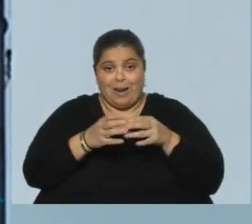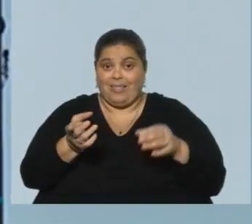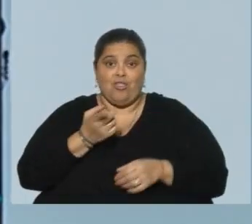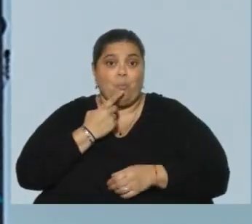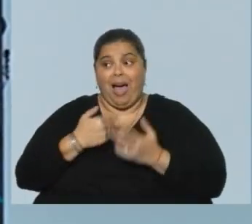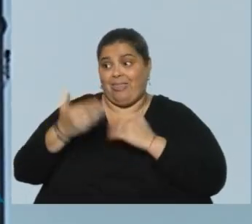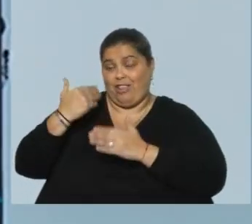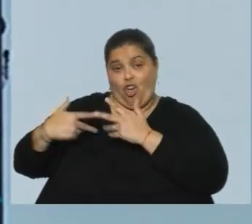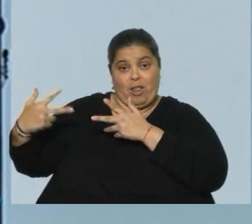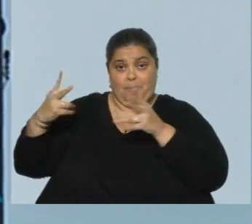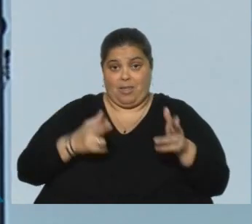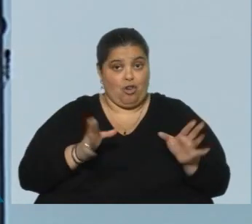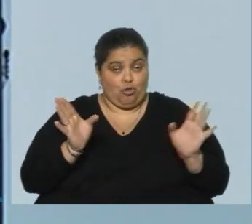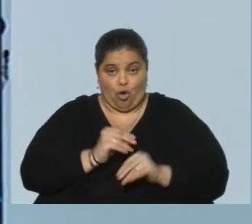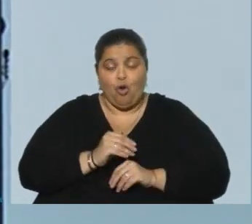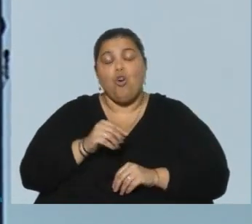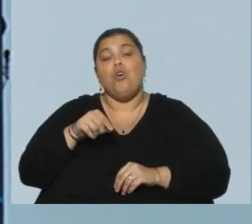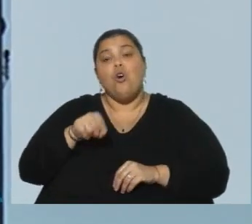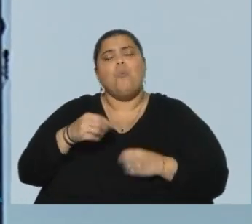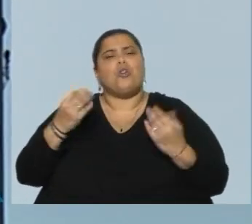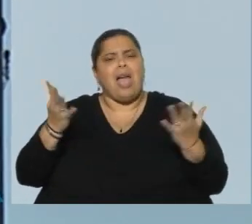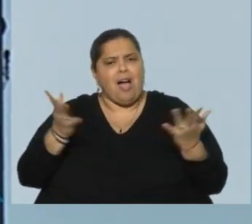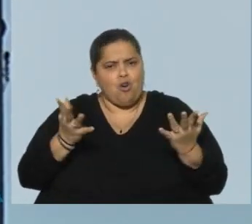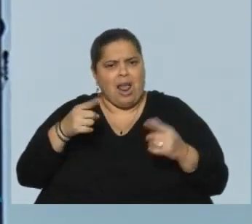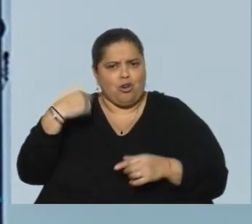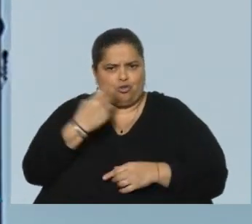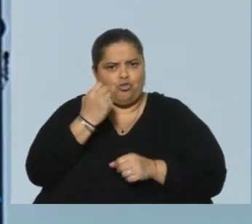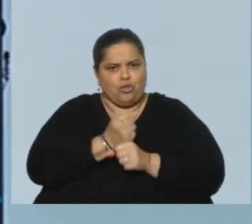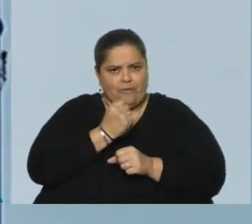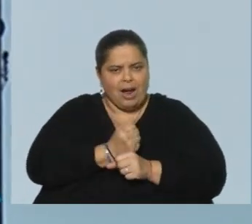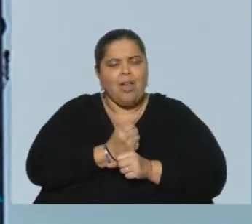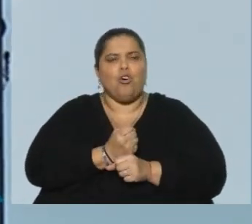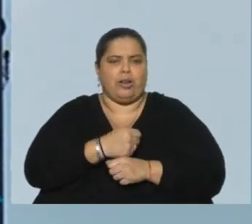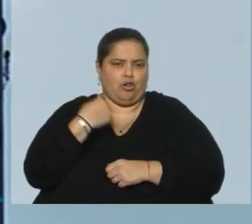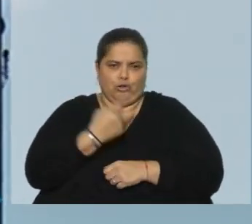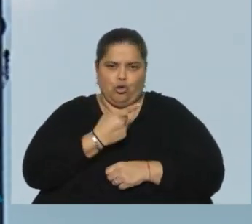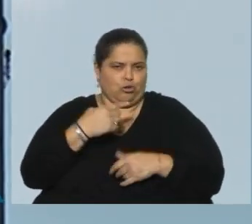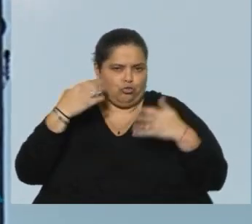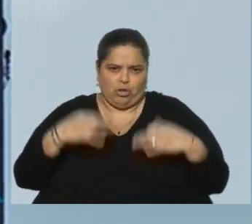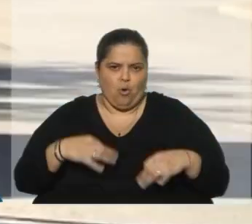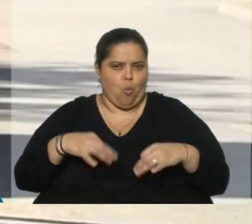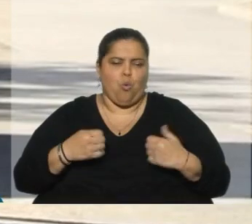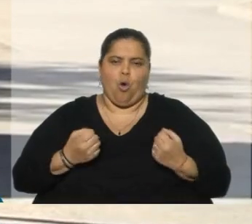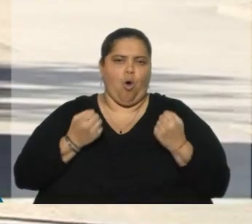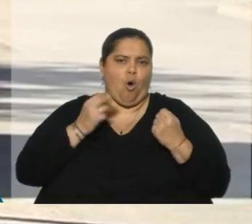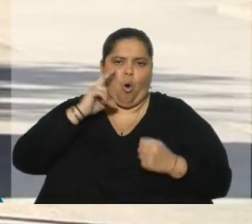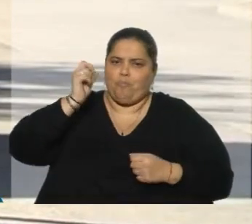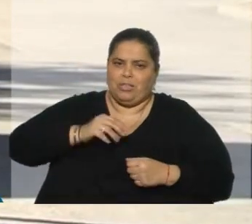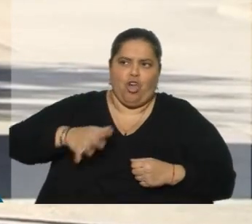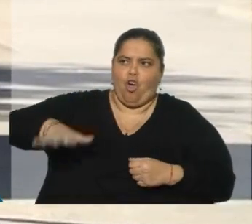periodos. Los trabajadores, y en esto estamos convencidos que expresamos el sentir de la ciudadanía,